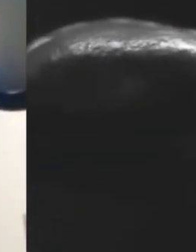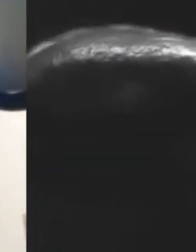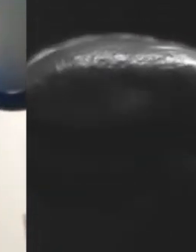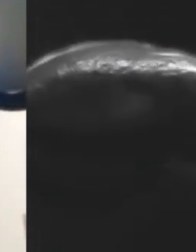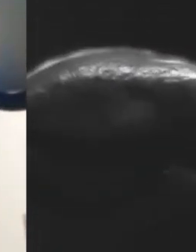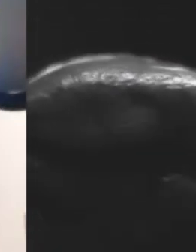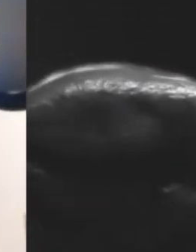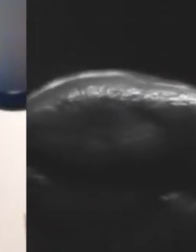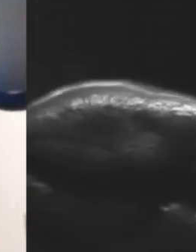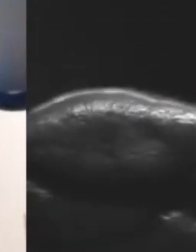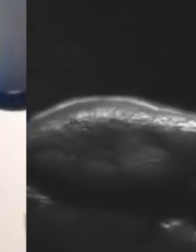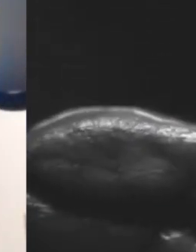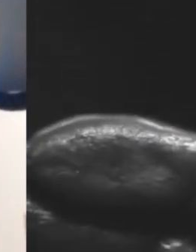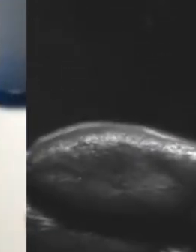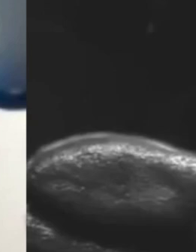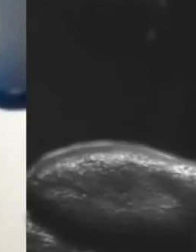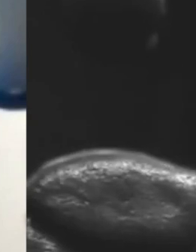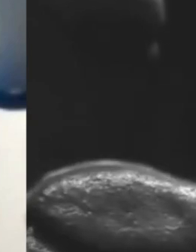hacer esa aclaración